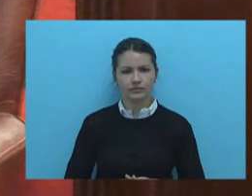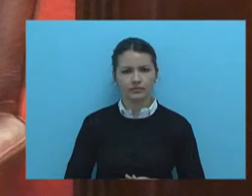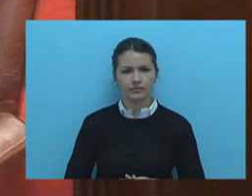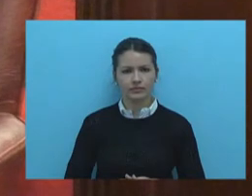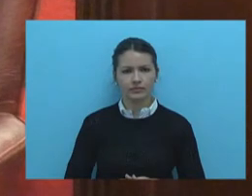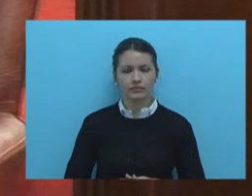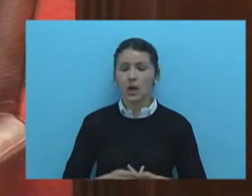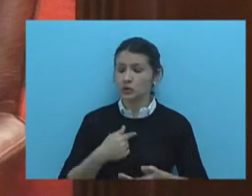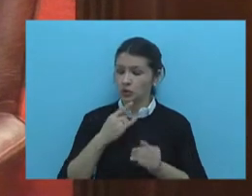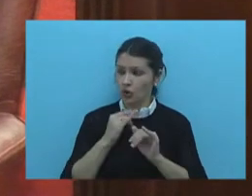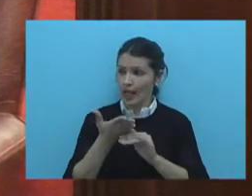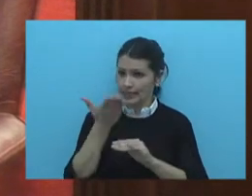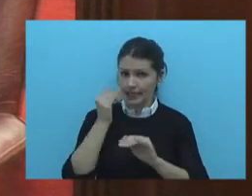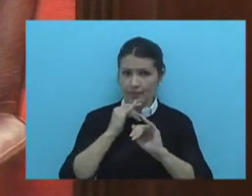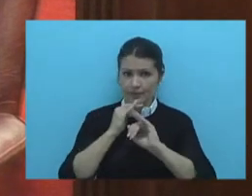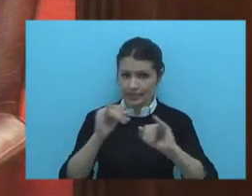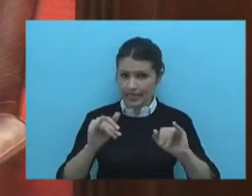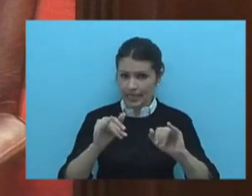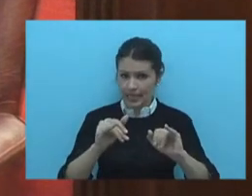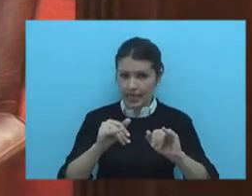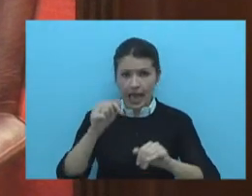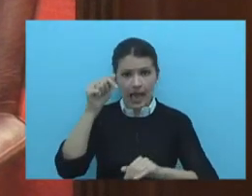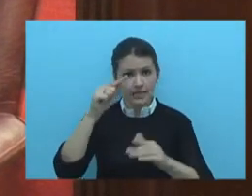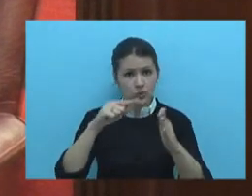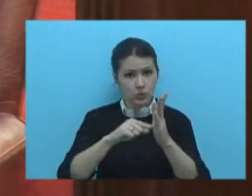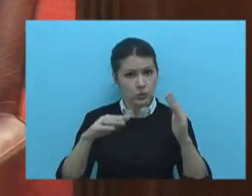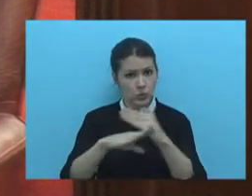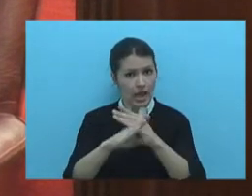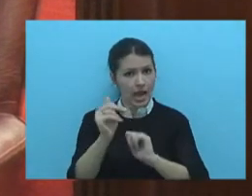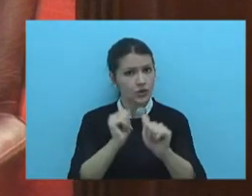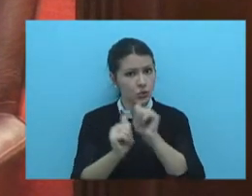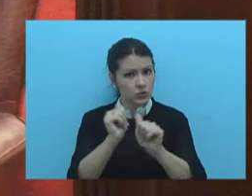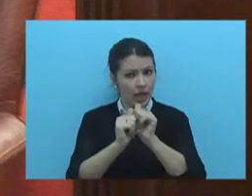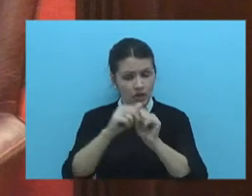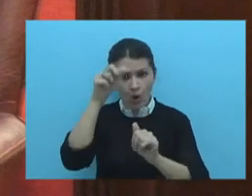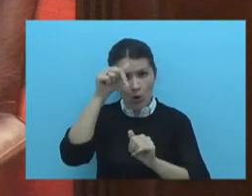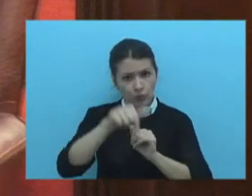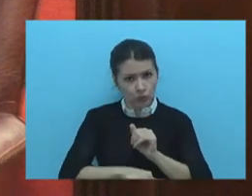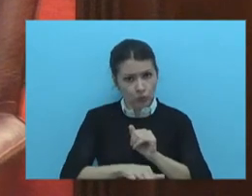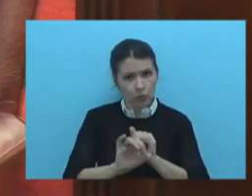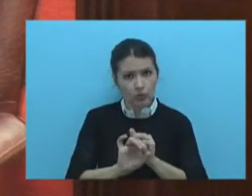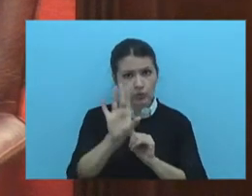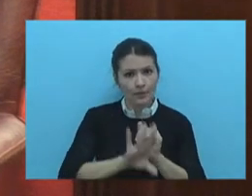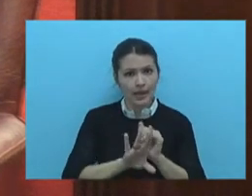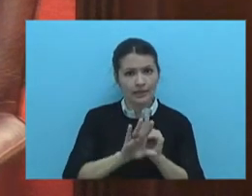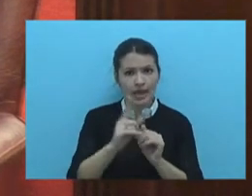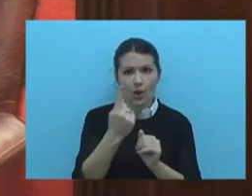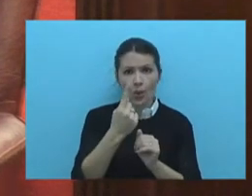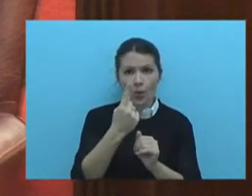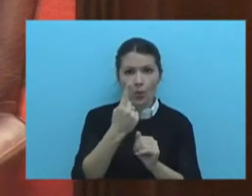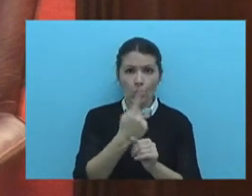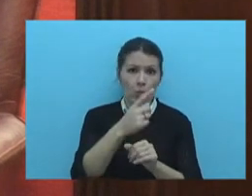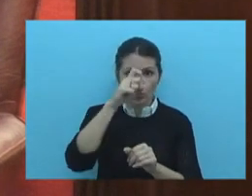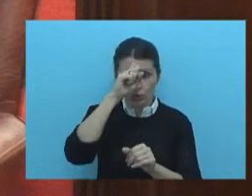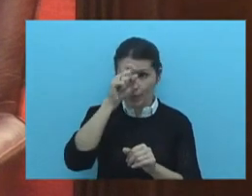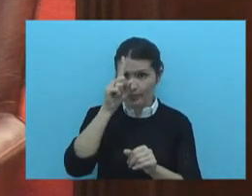barrios, tenemos un solo hospital público, que sería el Hospital Roque Sáenz Peña. Y habiendo